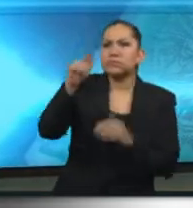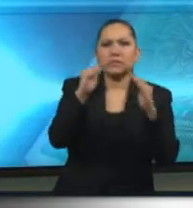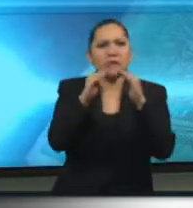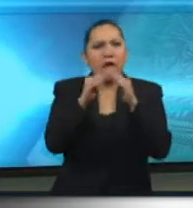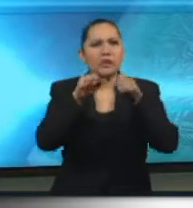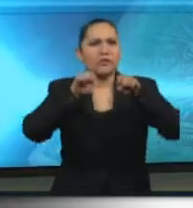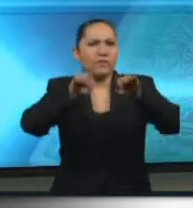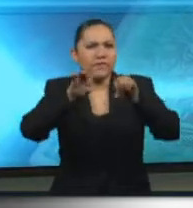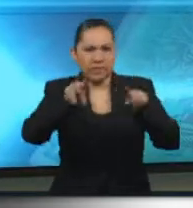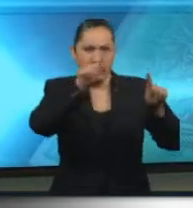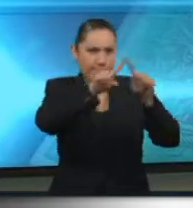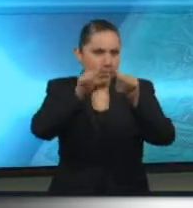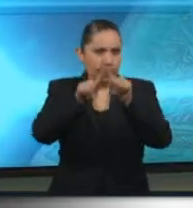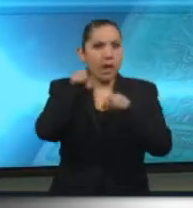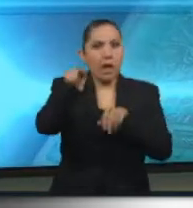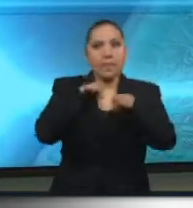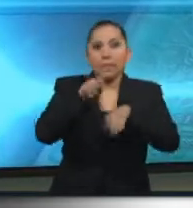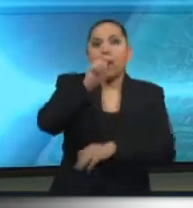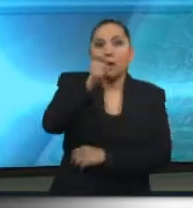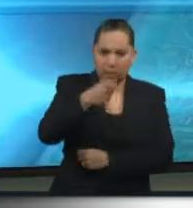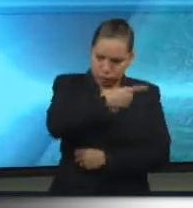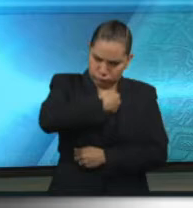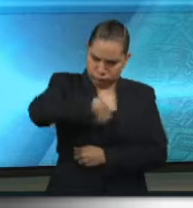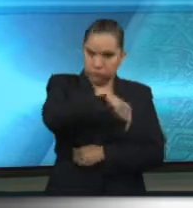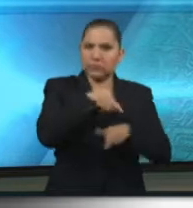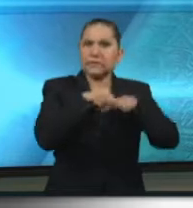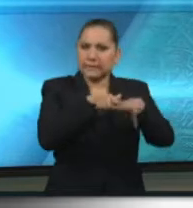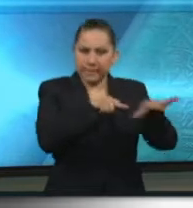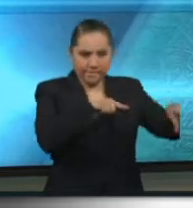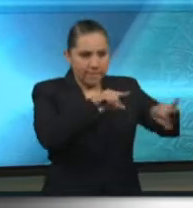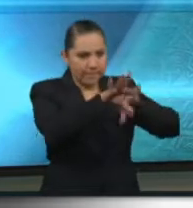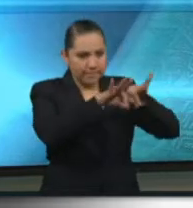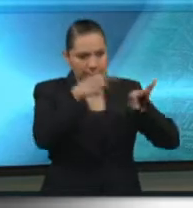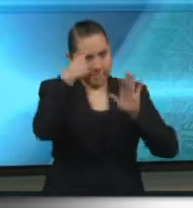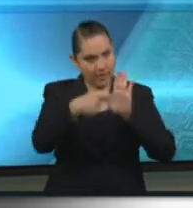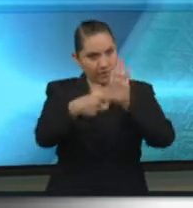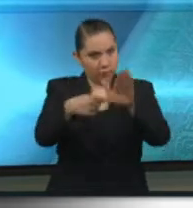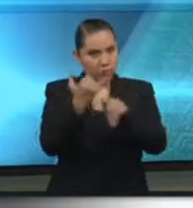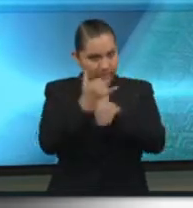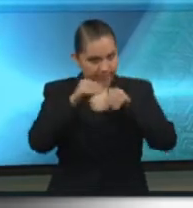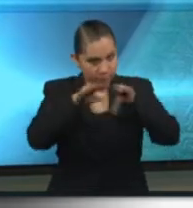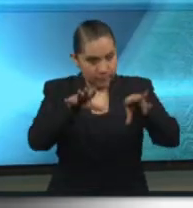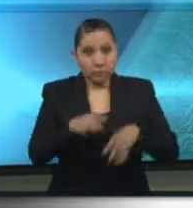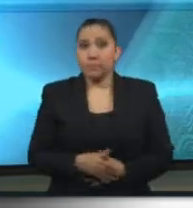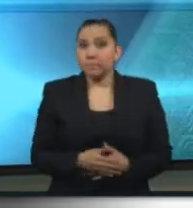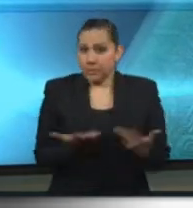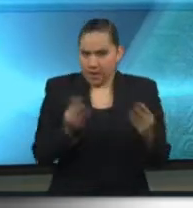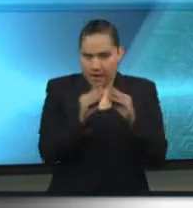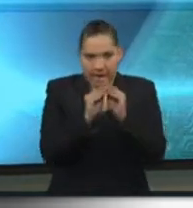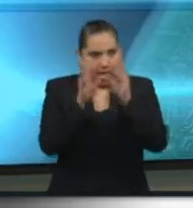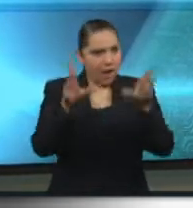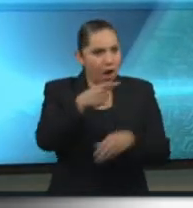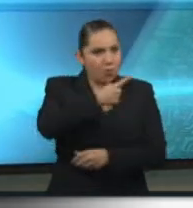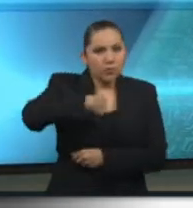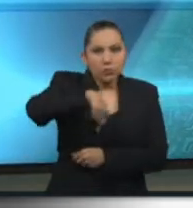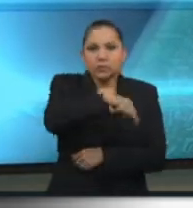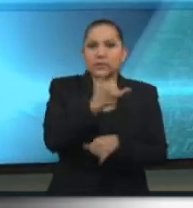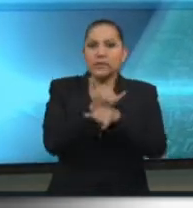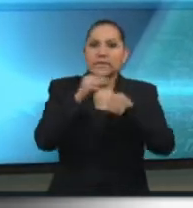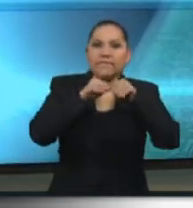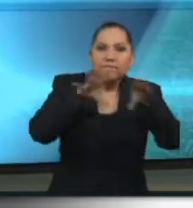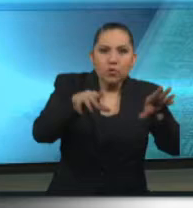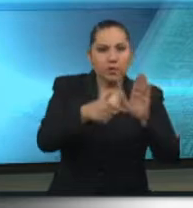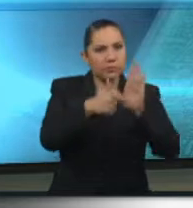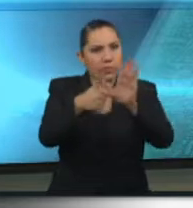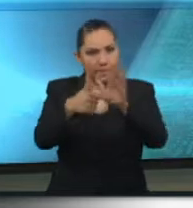quédese con nosotros porque le vamos a seguir informando. Es un servicio público elemental la información y no vamos a parar, con todas las precauciones, eso